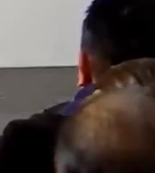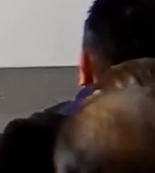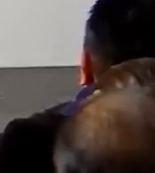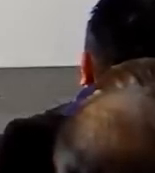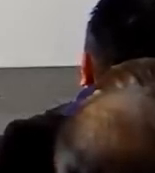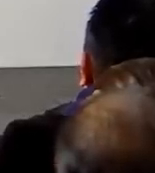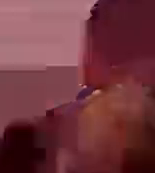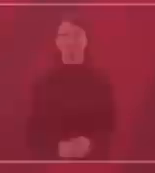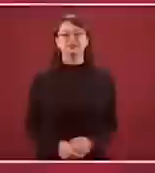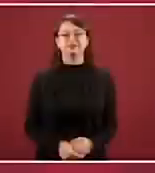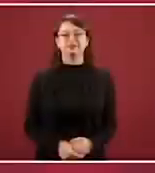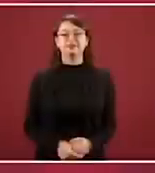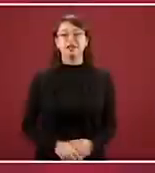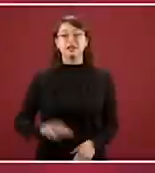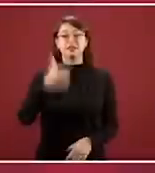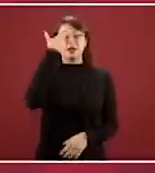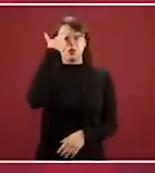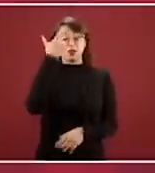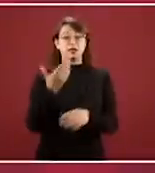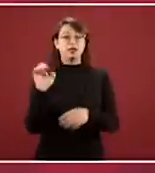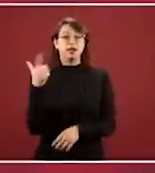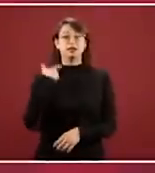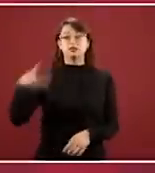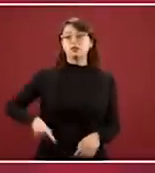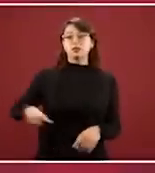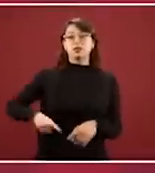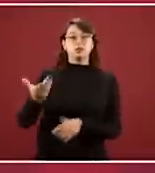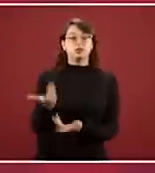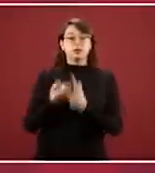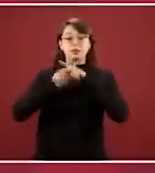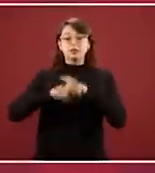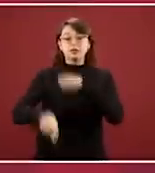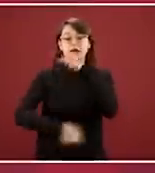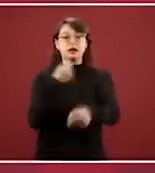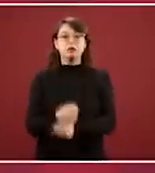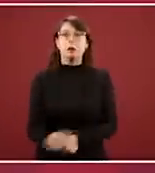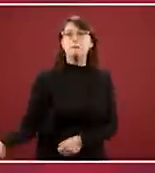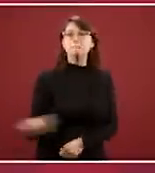o los aumentos en los impuestos. Ya no hay eso.